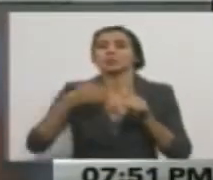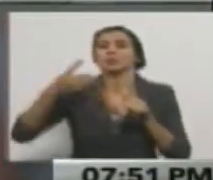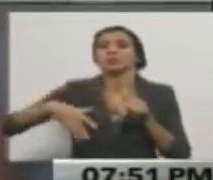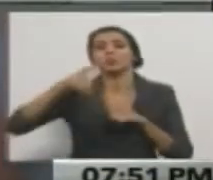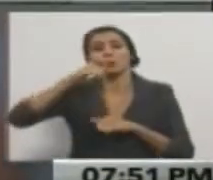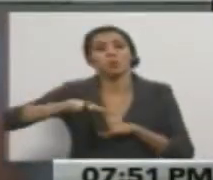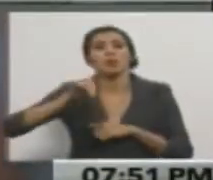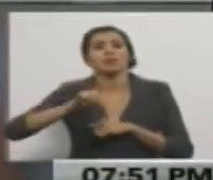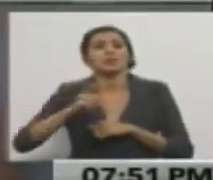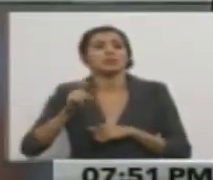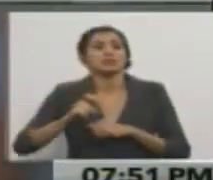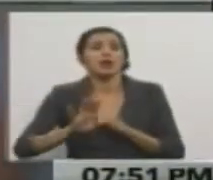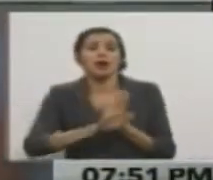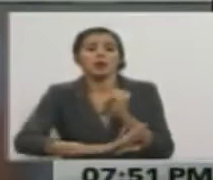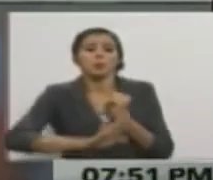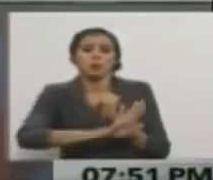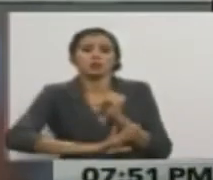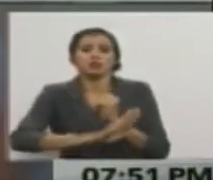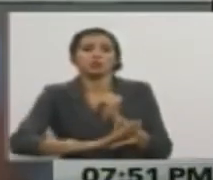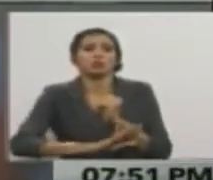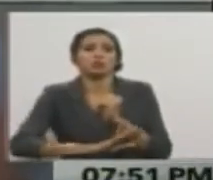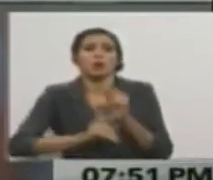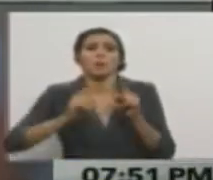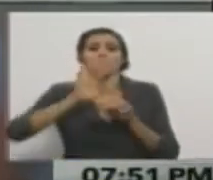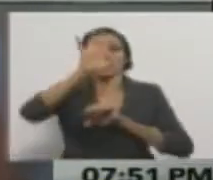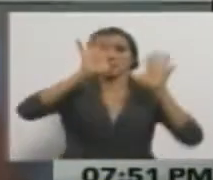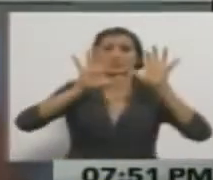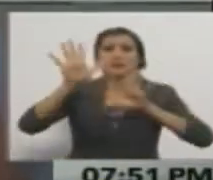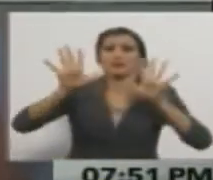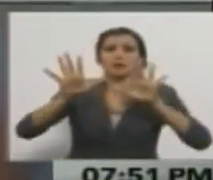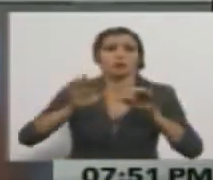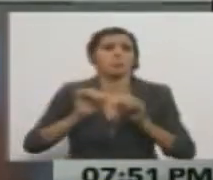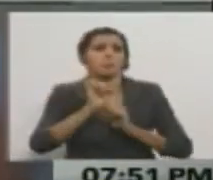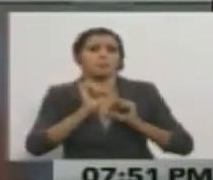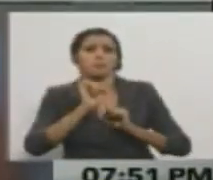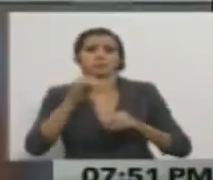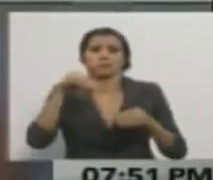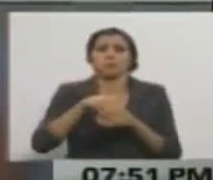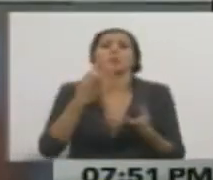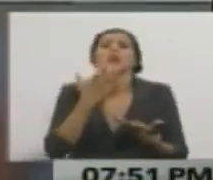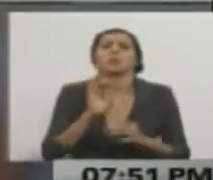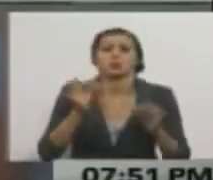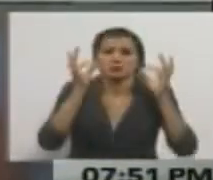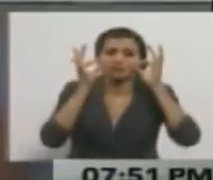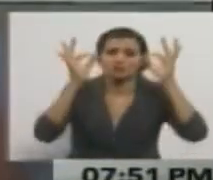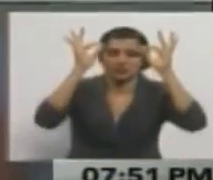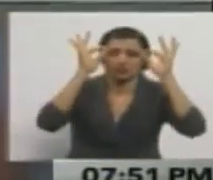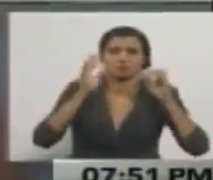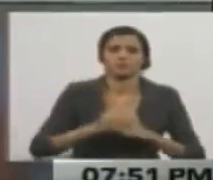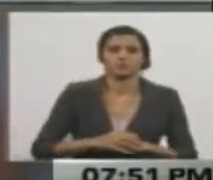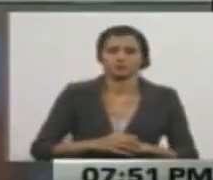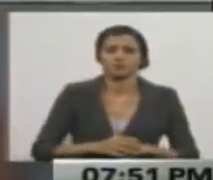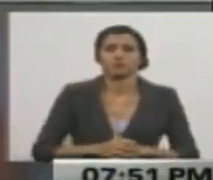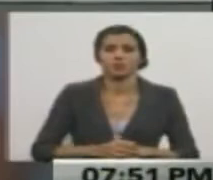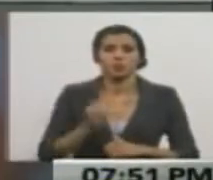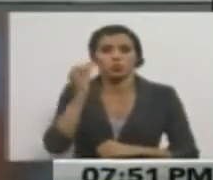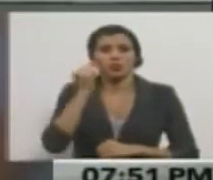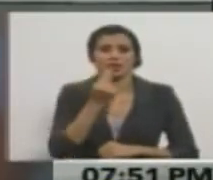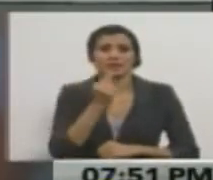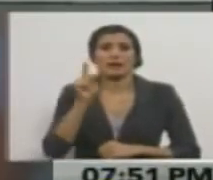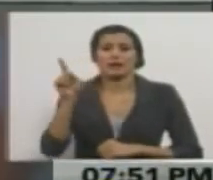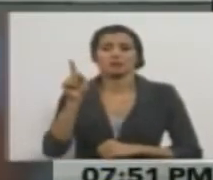protegidos de la injerencia extranjera, y puso como ejemplo Siria, donde, y así lo afirmó la canciller,